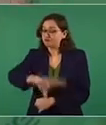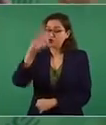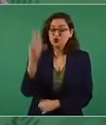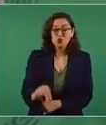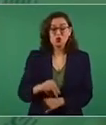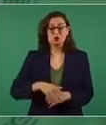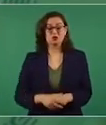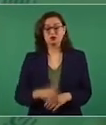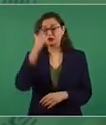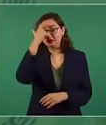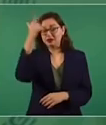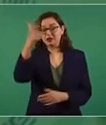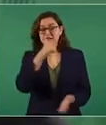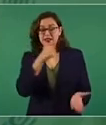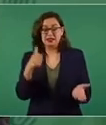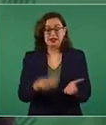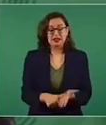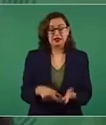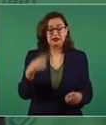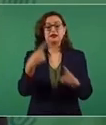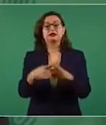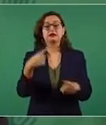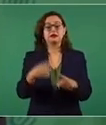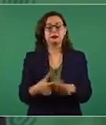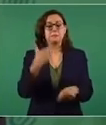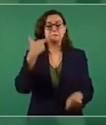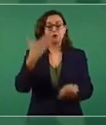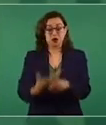Fue una decisión abajo.